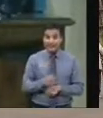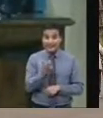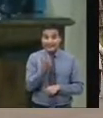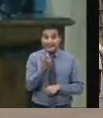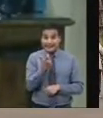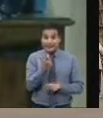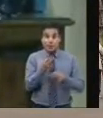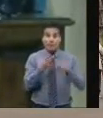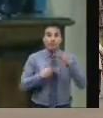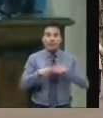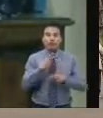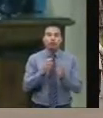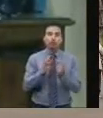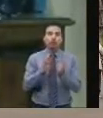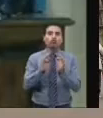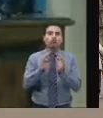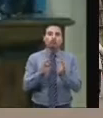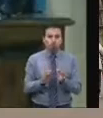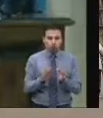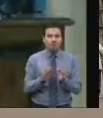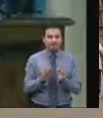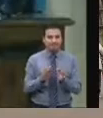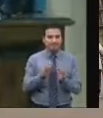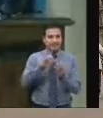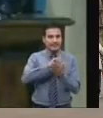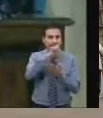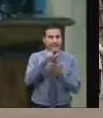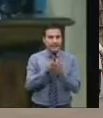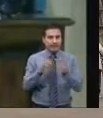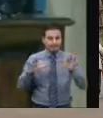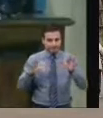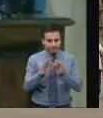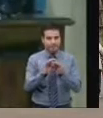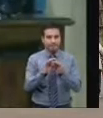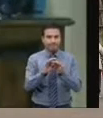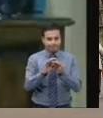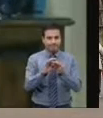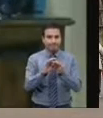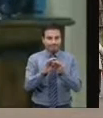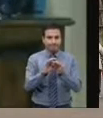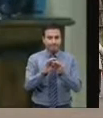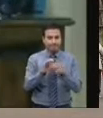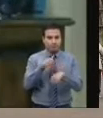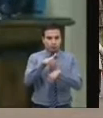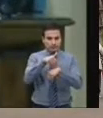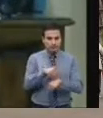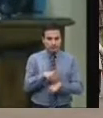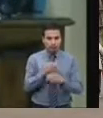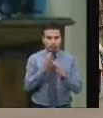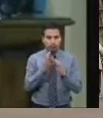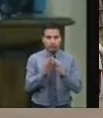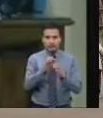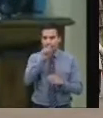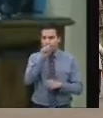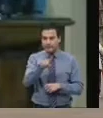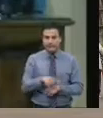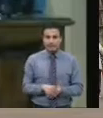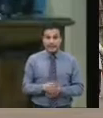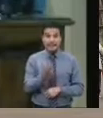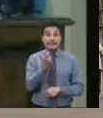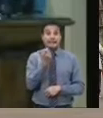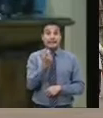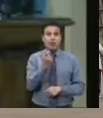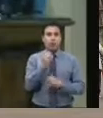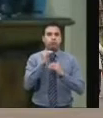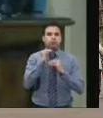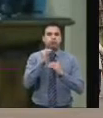recibidos provengan de fuentes permitidas por la normatividad electoral y se hayan ajustado los requisitos y límites establecidos por la ley